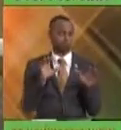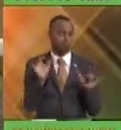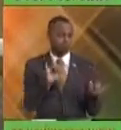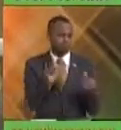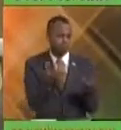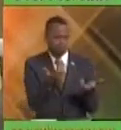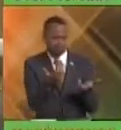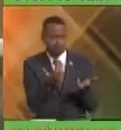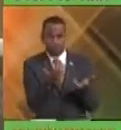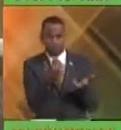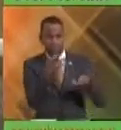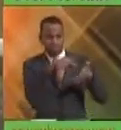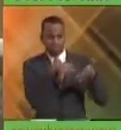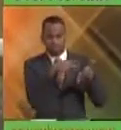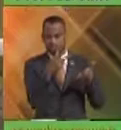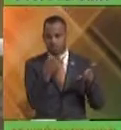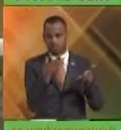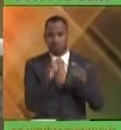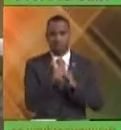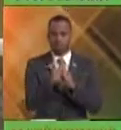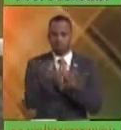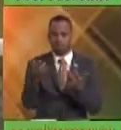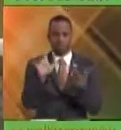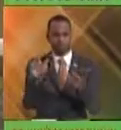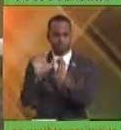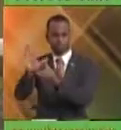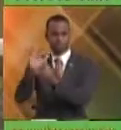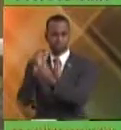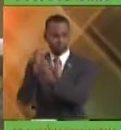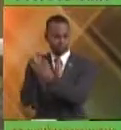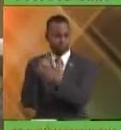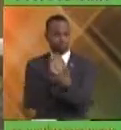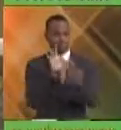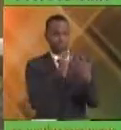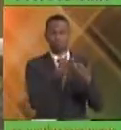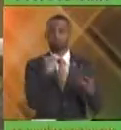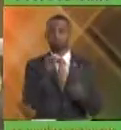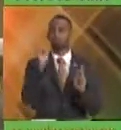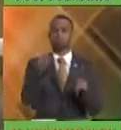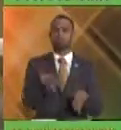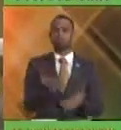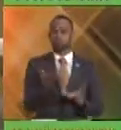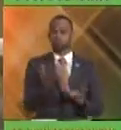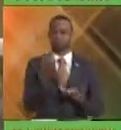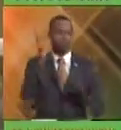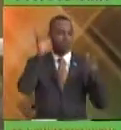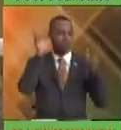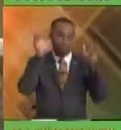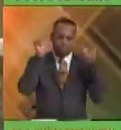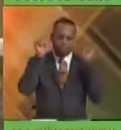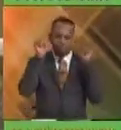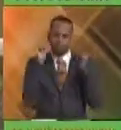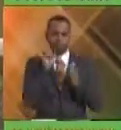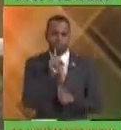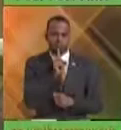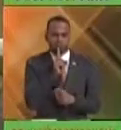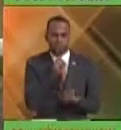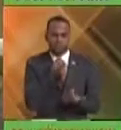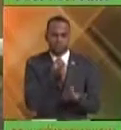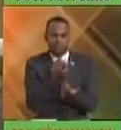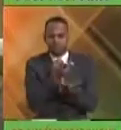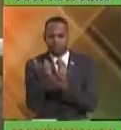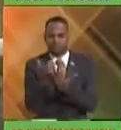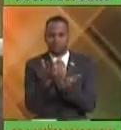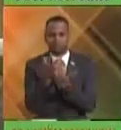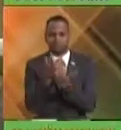que no puede hablar o que no me puede escuchar entonces yo tengo que adaptar la estrategia docente a esa realidad y el ministro de educación está haciendo